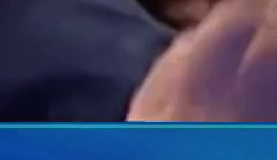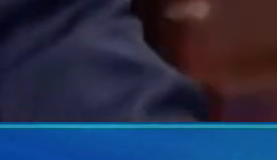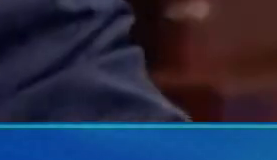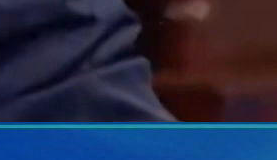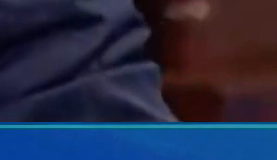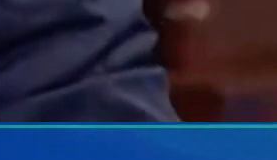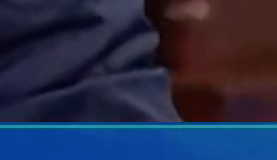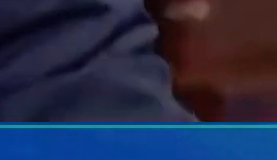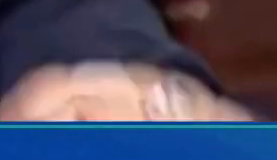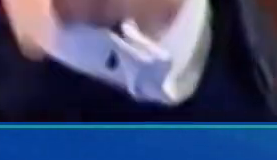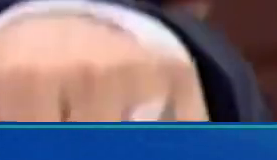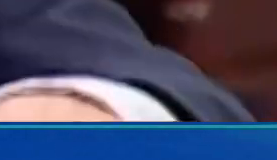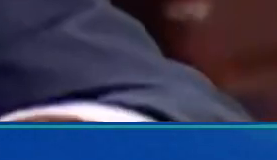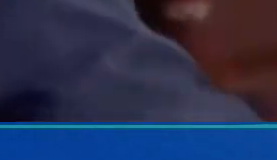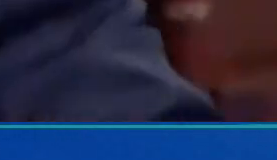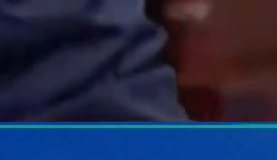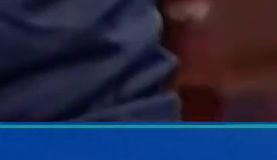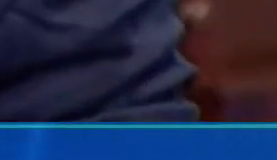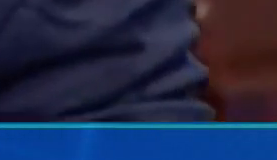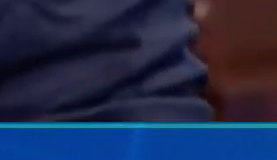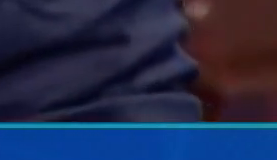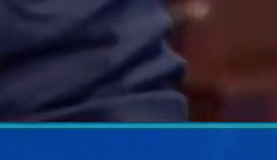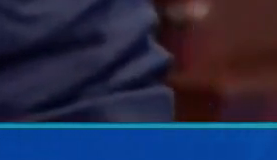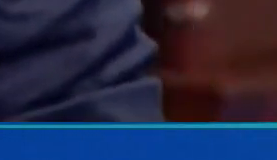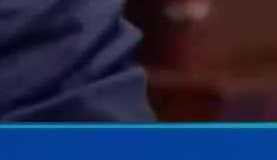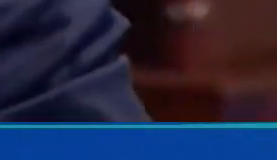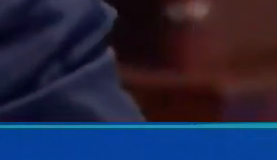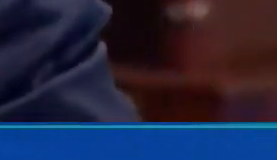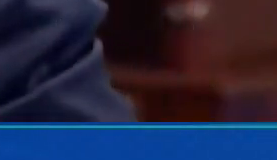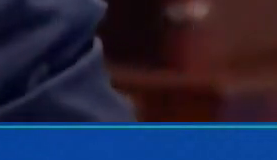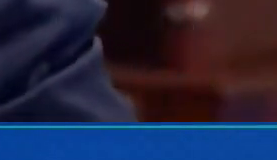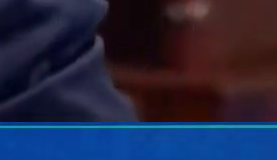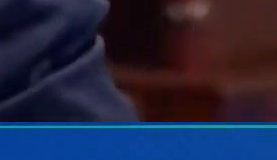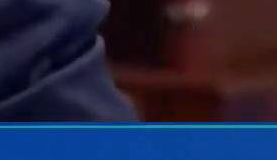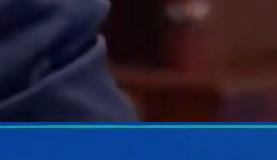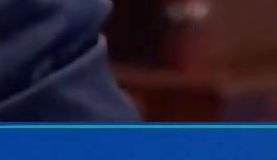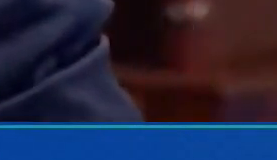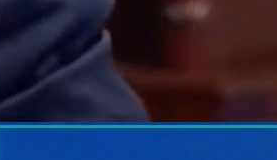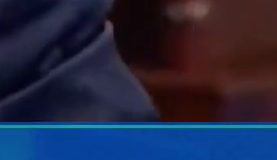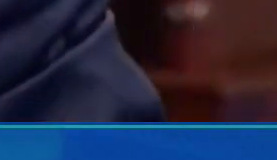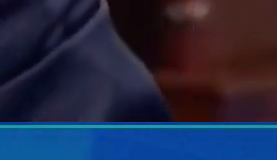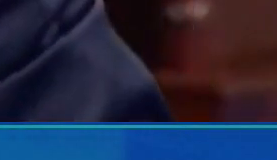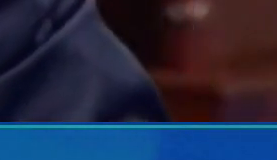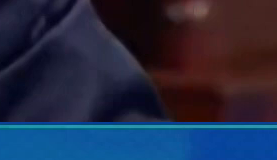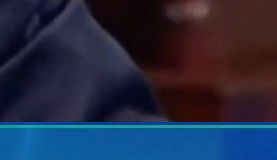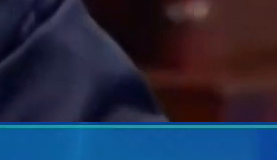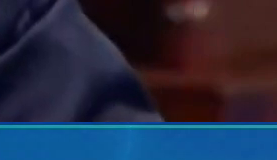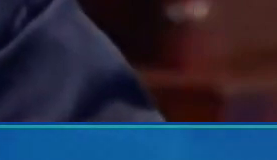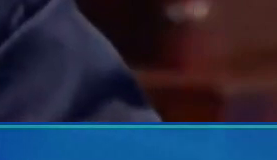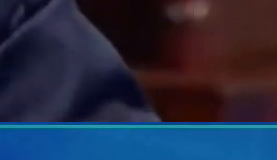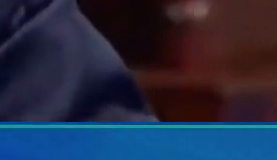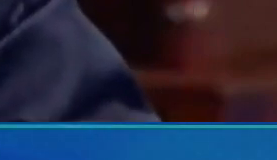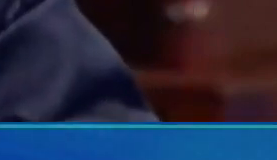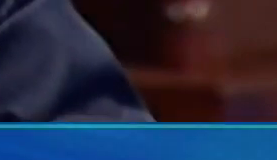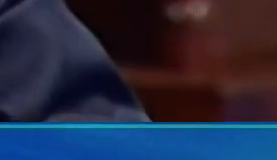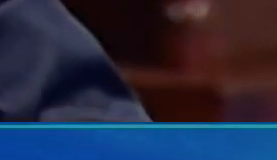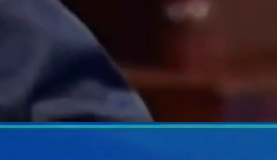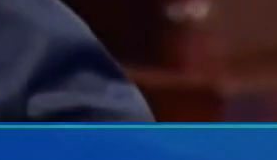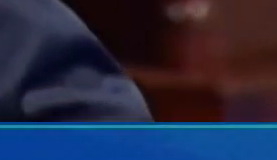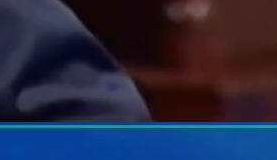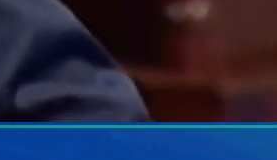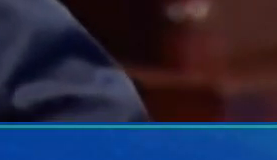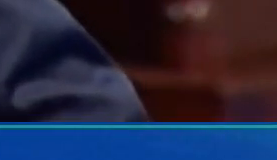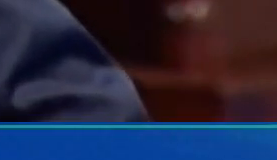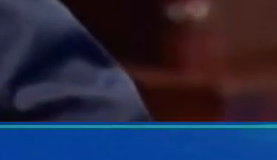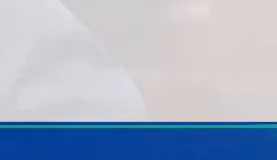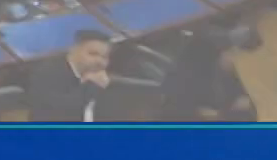de pruebas aquí y mucho menos allá la van a tener difícil los magistrados de la cámara